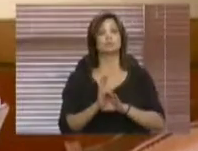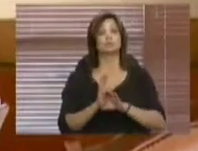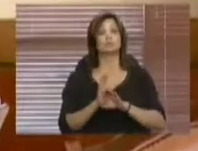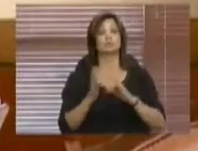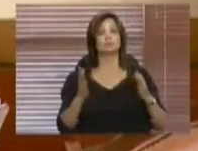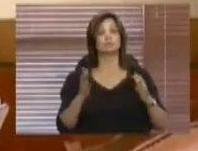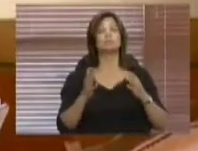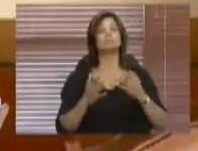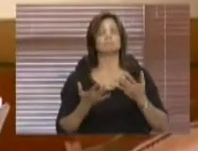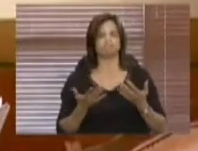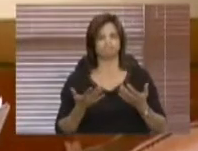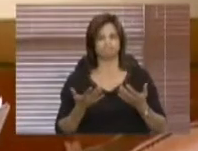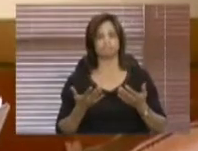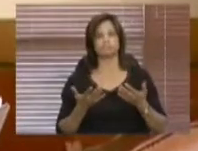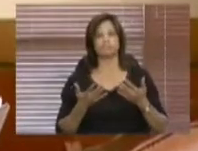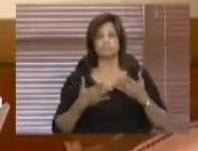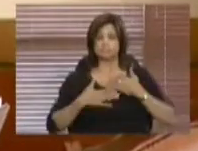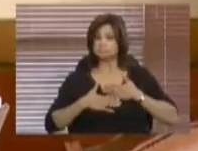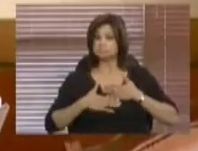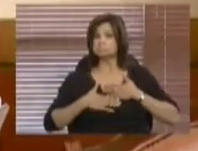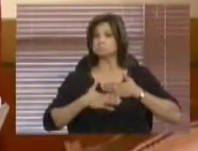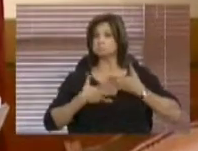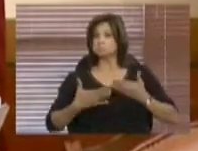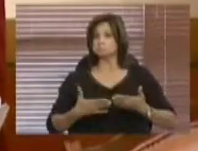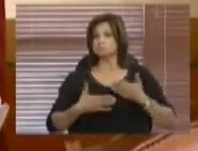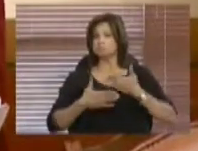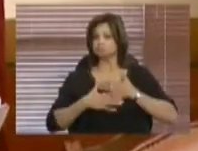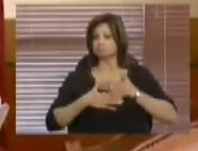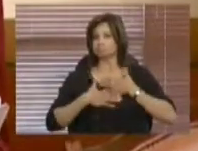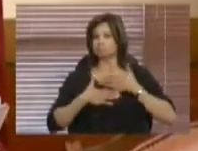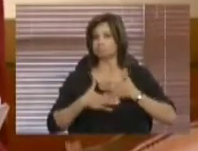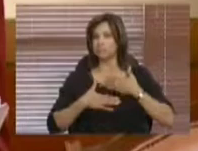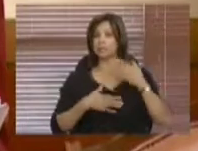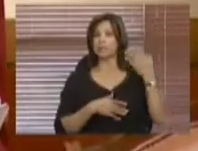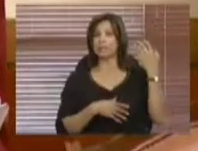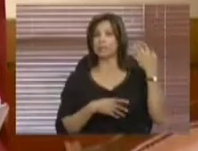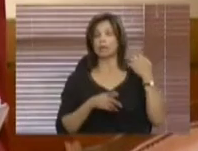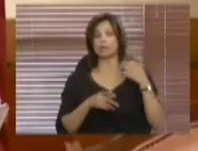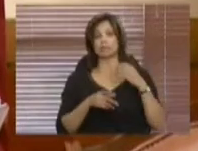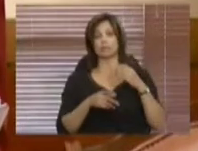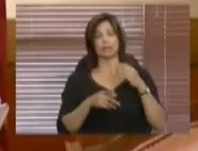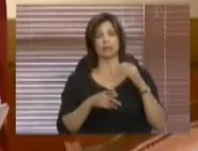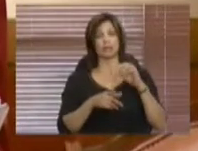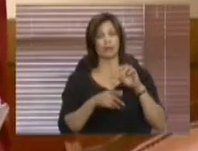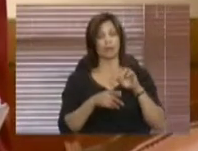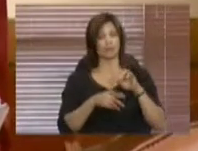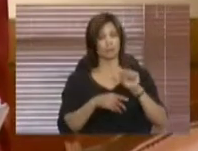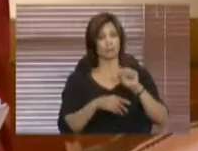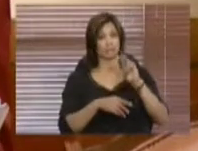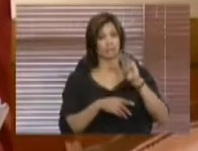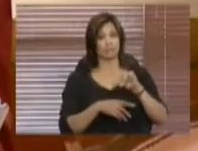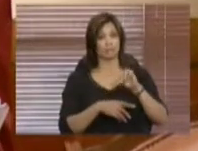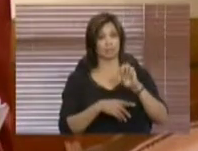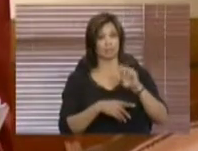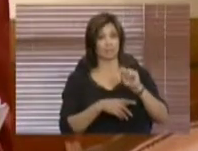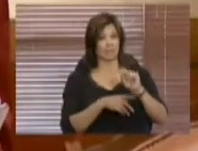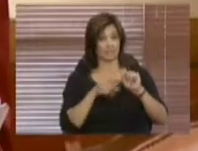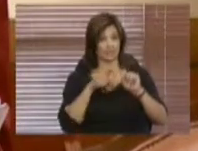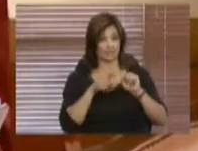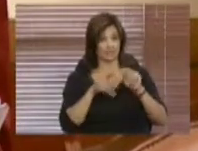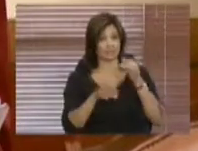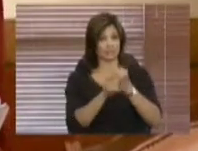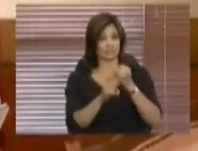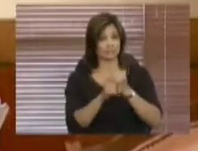se regocija de la disposición de la Autoridad Metropolitana de Transporte, AMET,